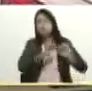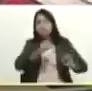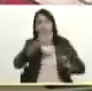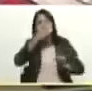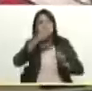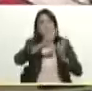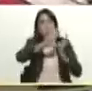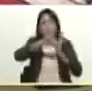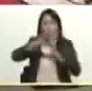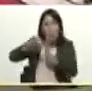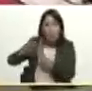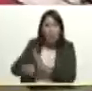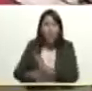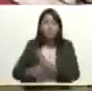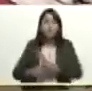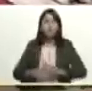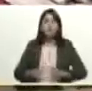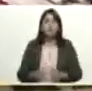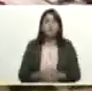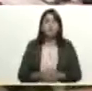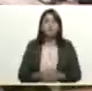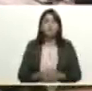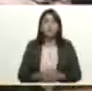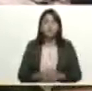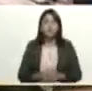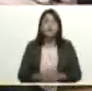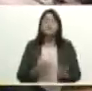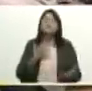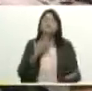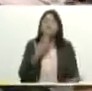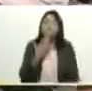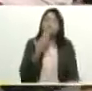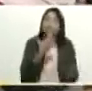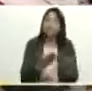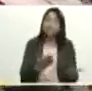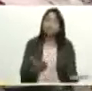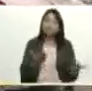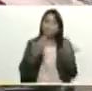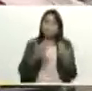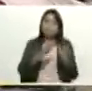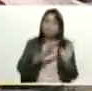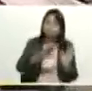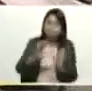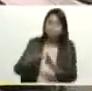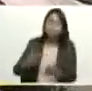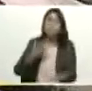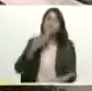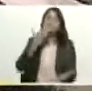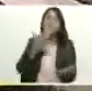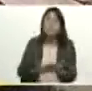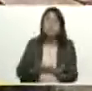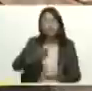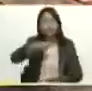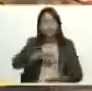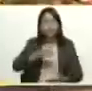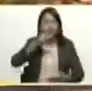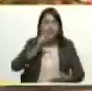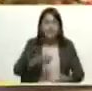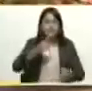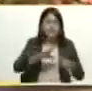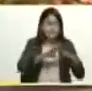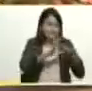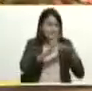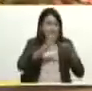corrupción, contra el bandidaje y contra las mafias. Le agradezco su apoyo. Es tiempo de unión, es tiempo de